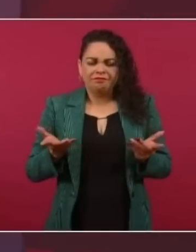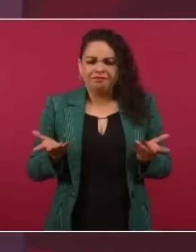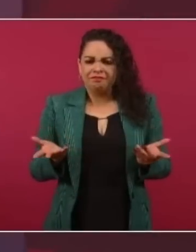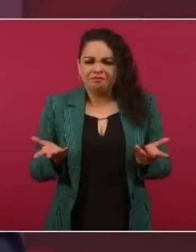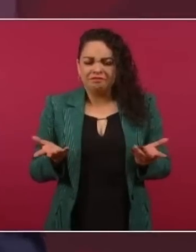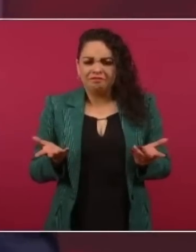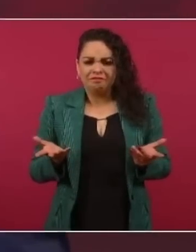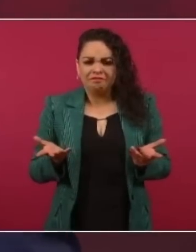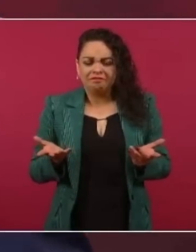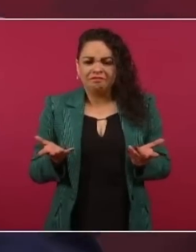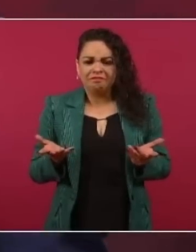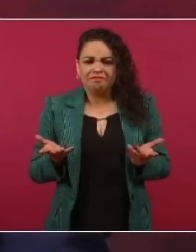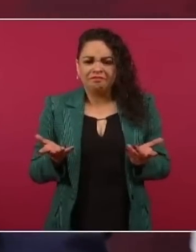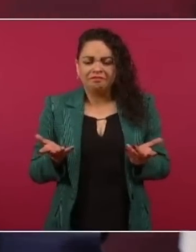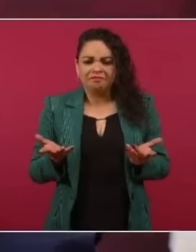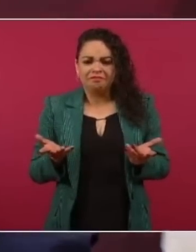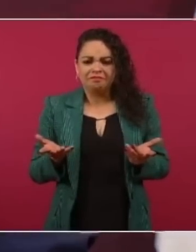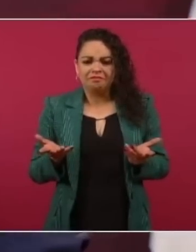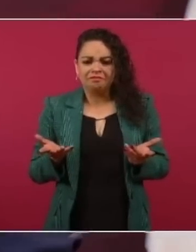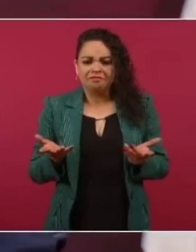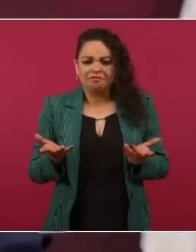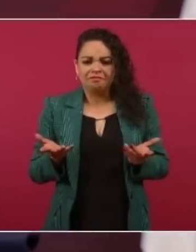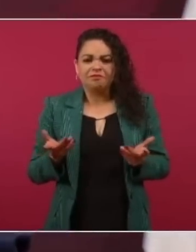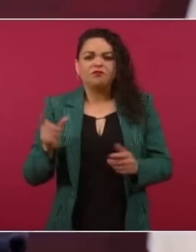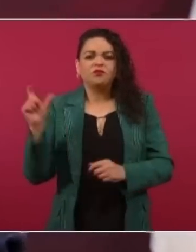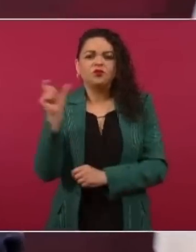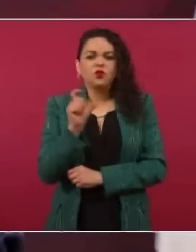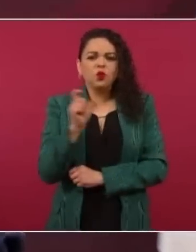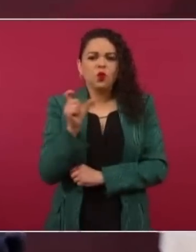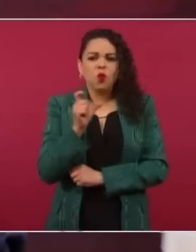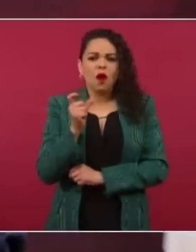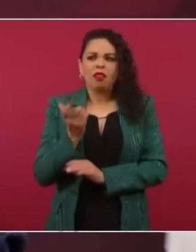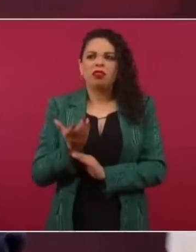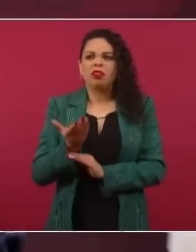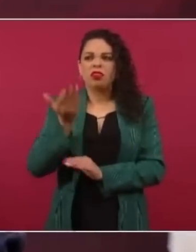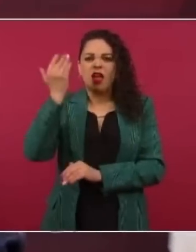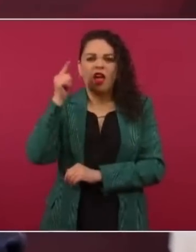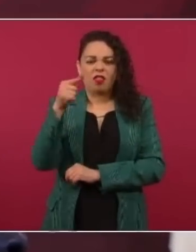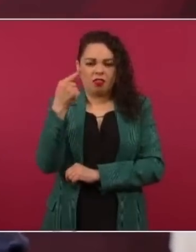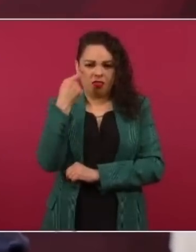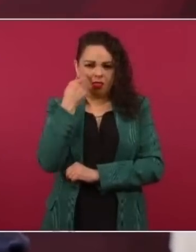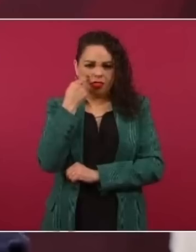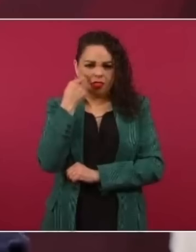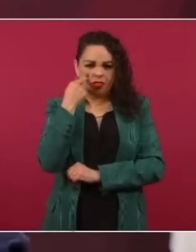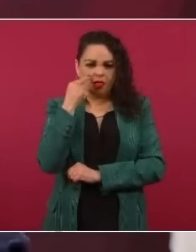de que le rechazaran en la Cámara,